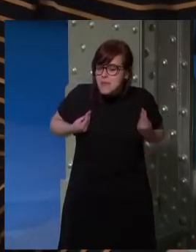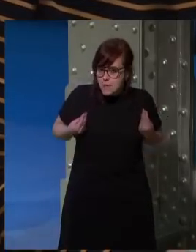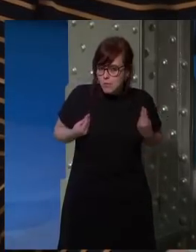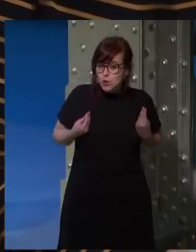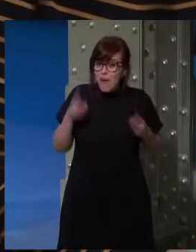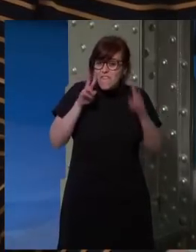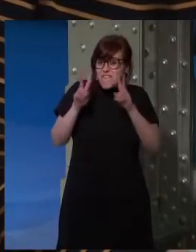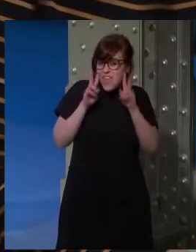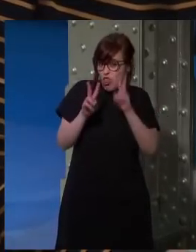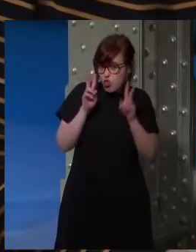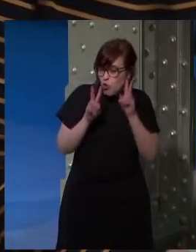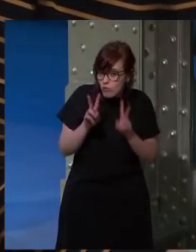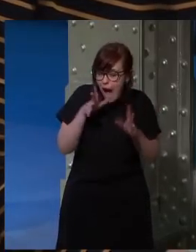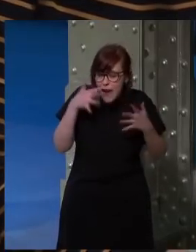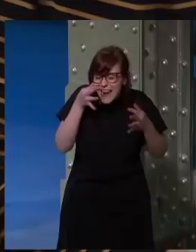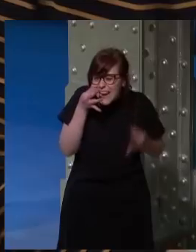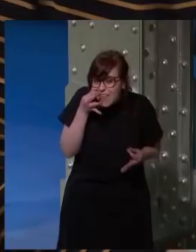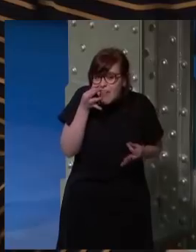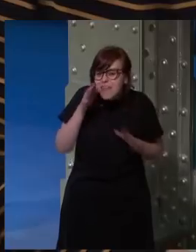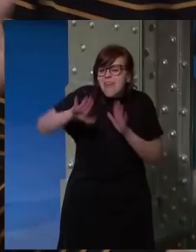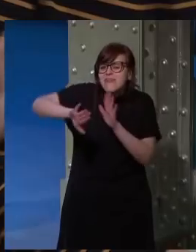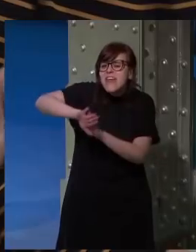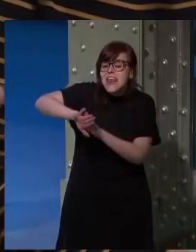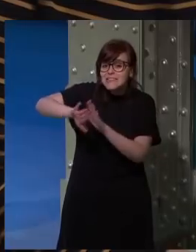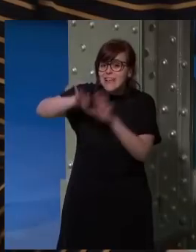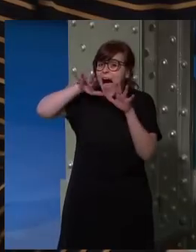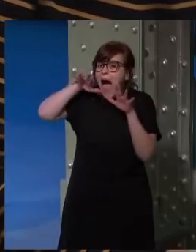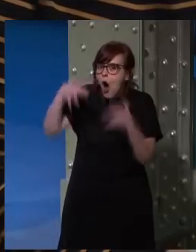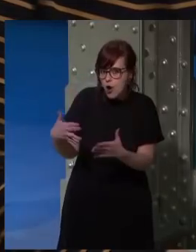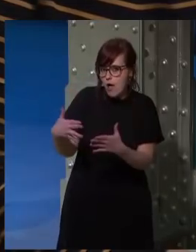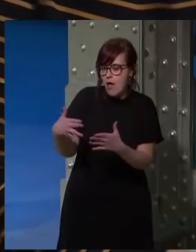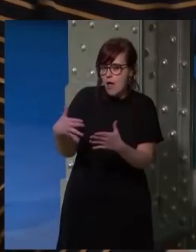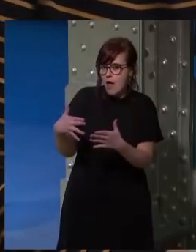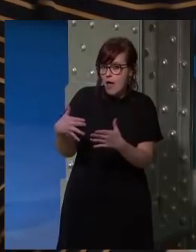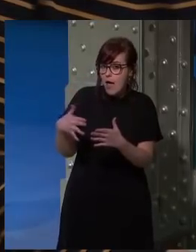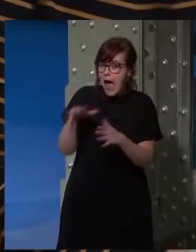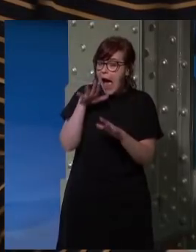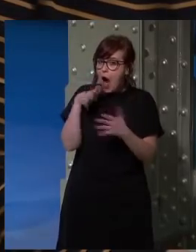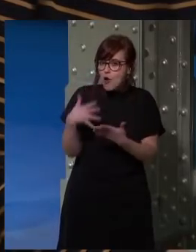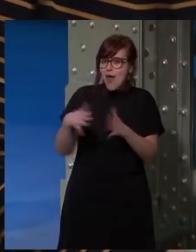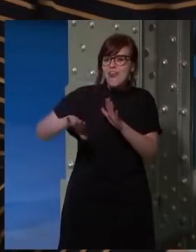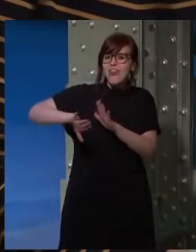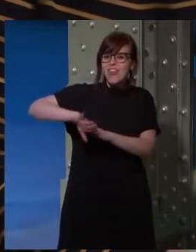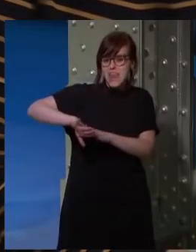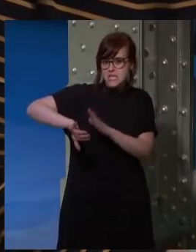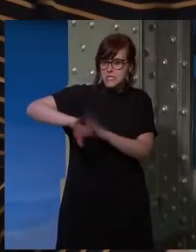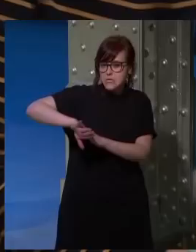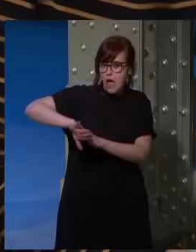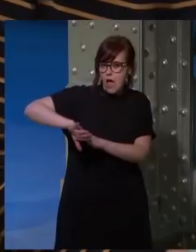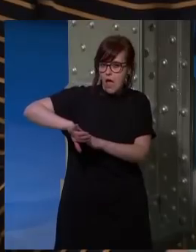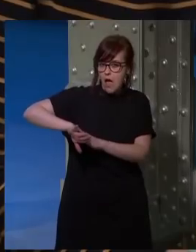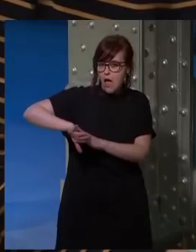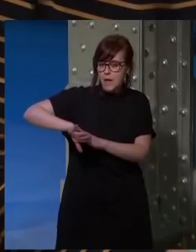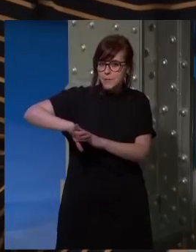viendo por parte de esa derecha insultona, esa derecha